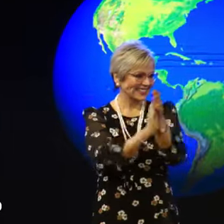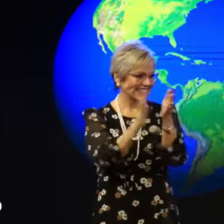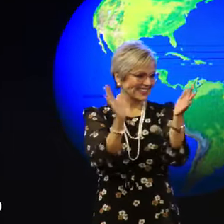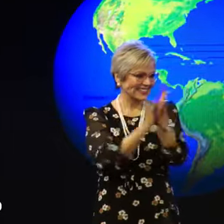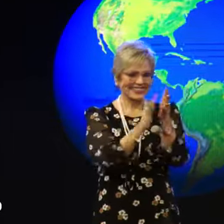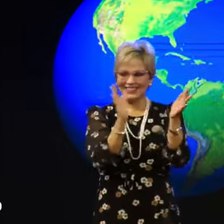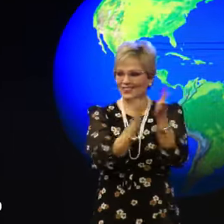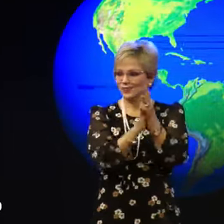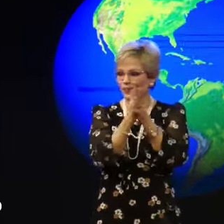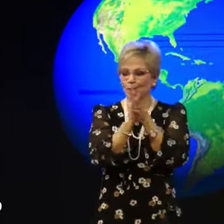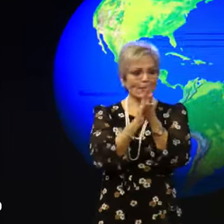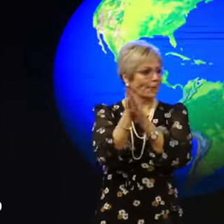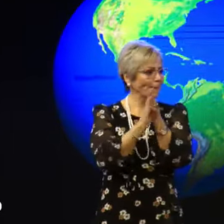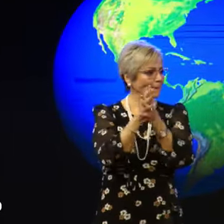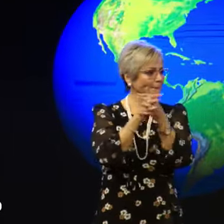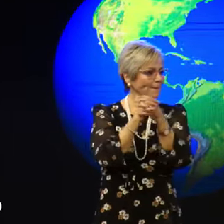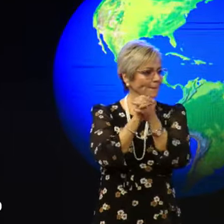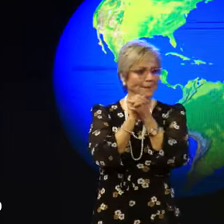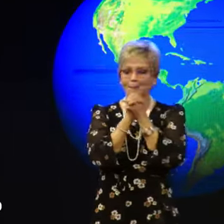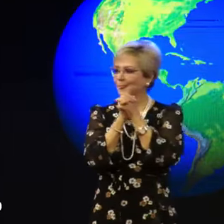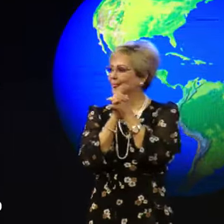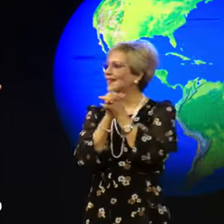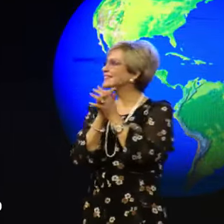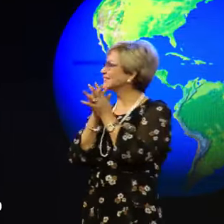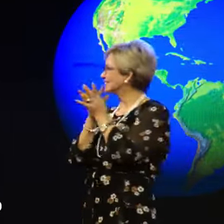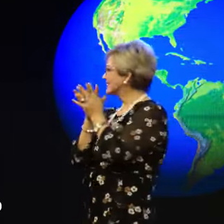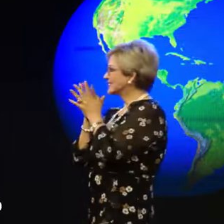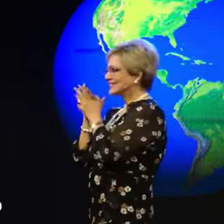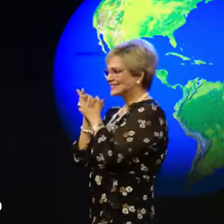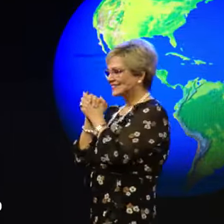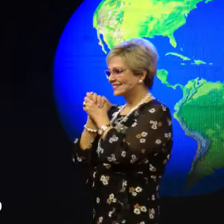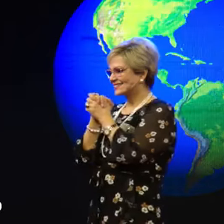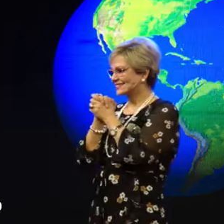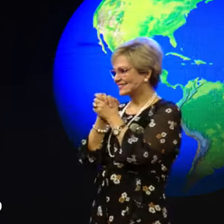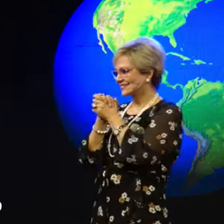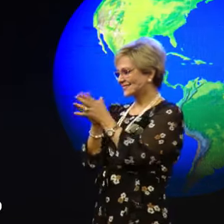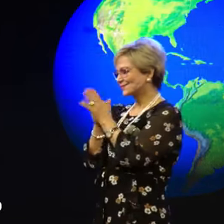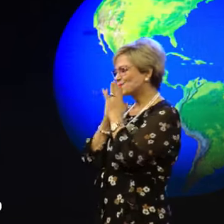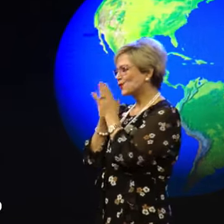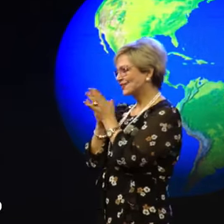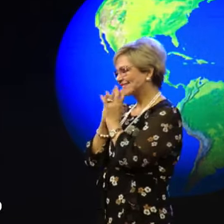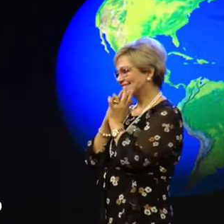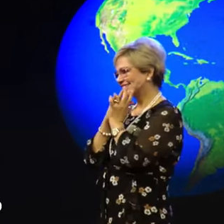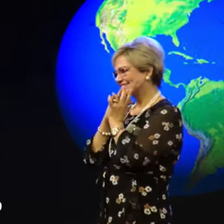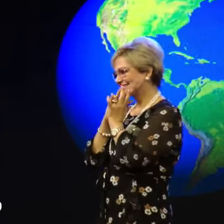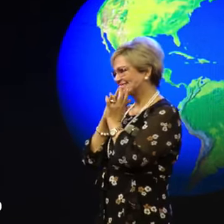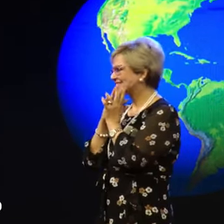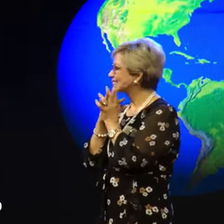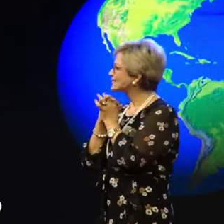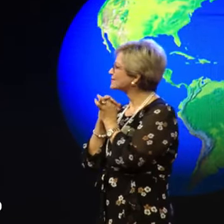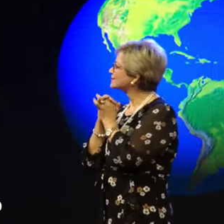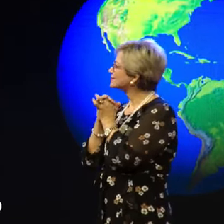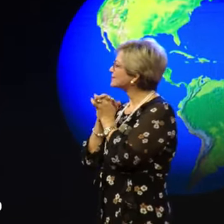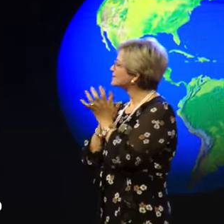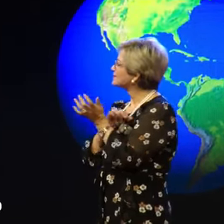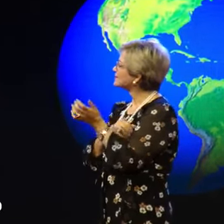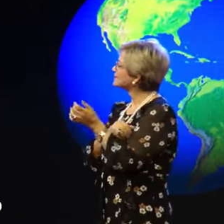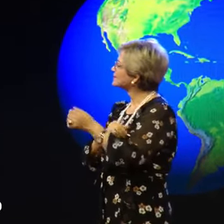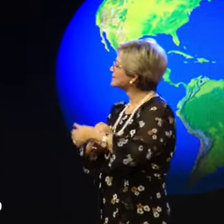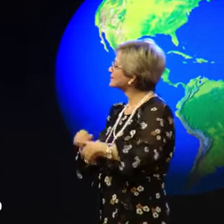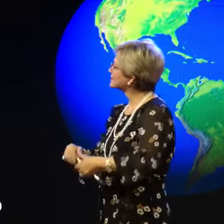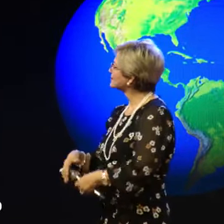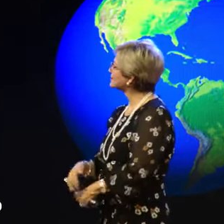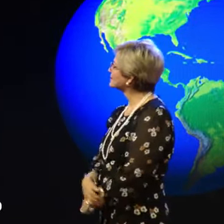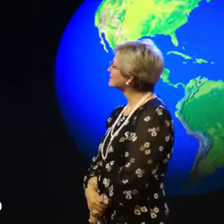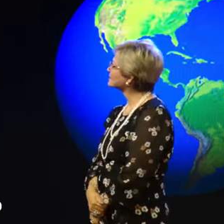ahí, pues no es lo mismo. Entonces, ¿qué pasa? Yo salí de la oficina, mi esposa llegó un poco tarde y se quedó afuera, me dejó con